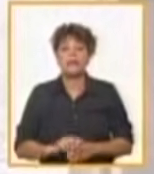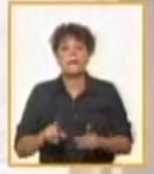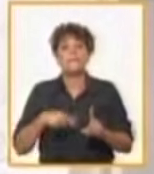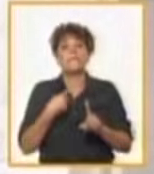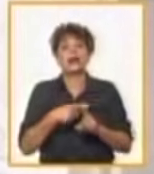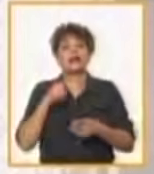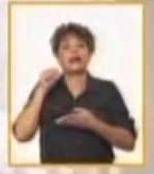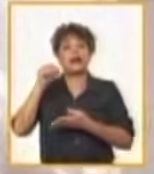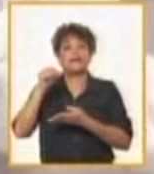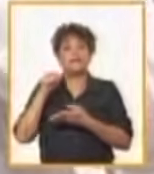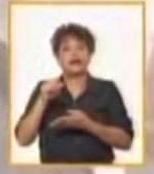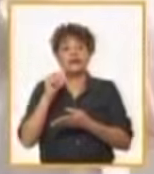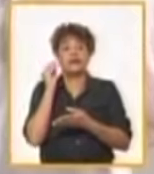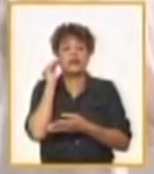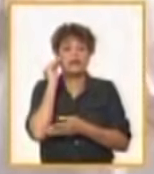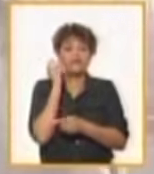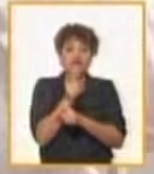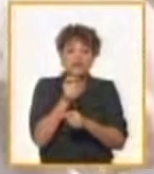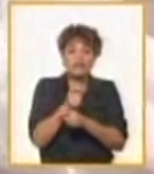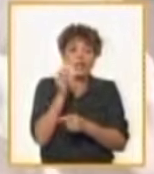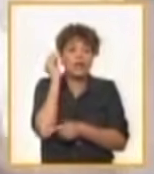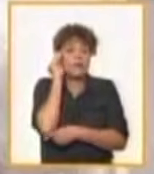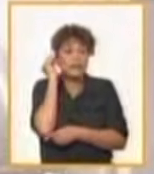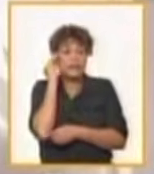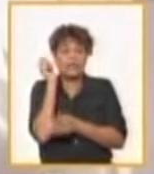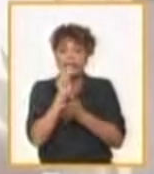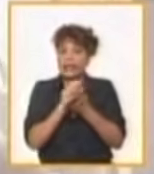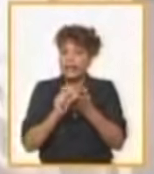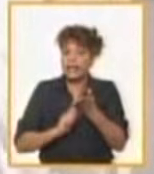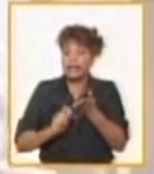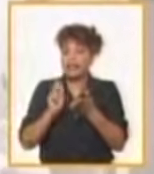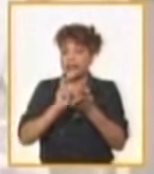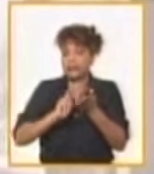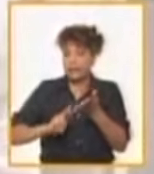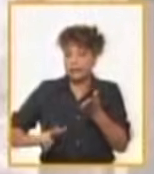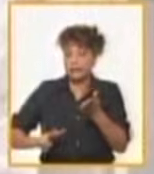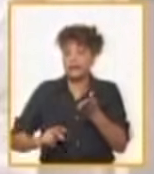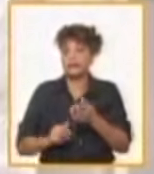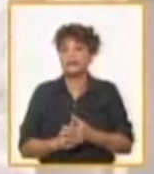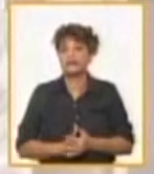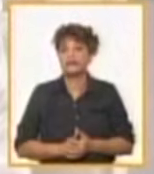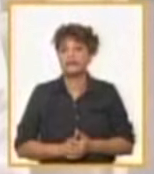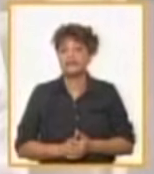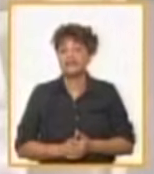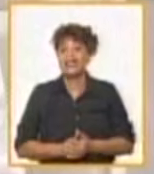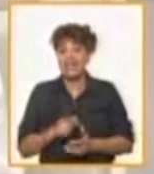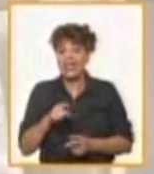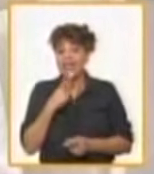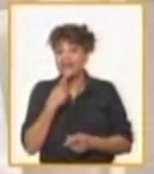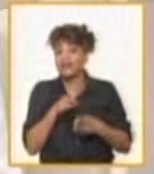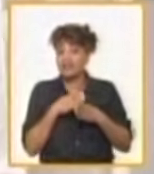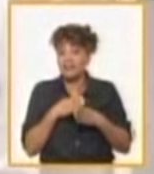alfabetización. O sea que la campaña de alfabetización está cavando